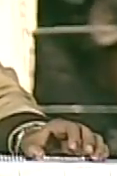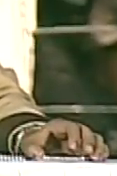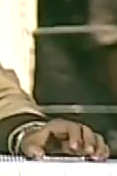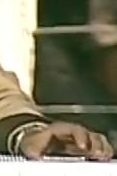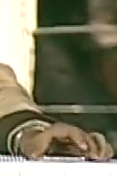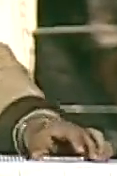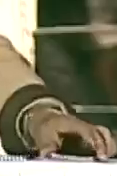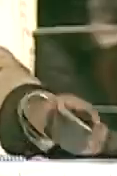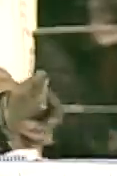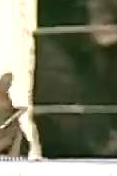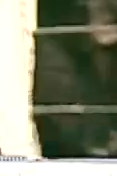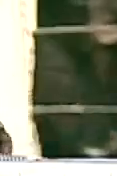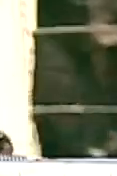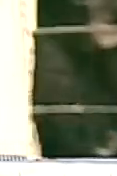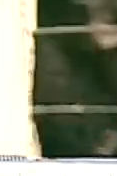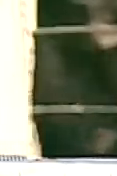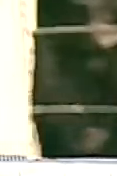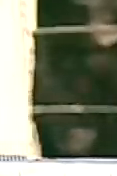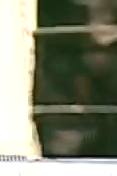venceremos.